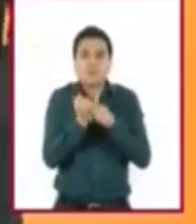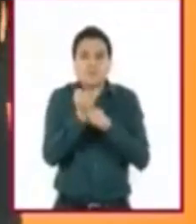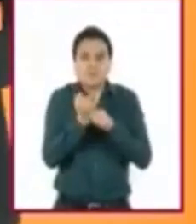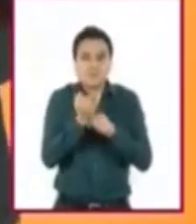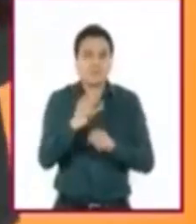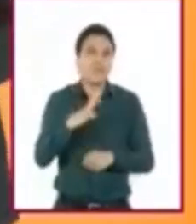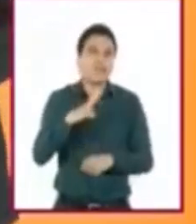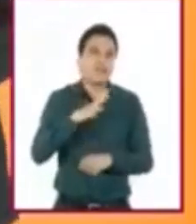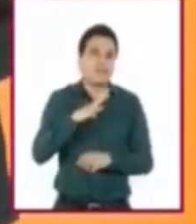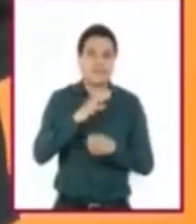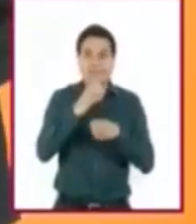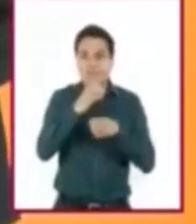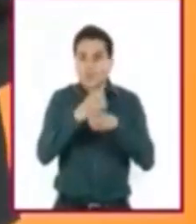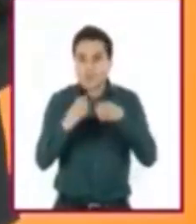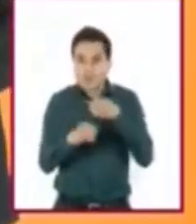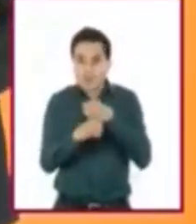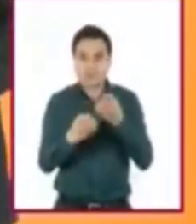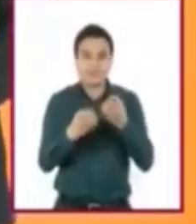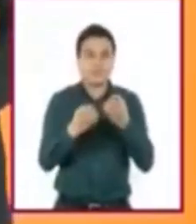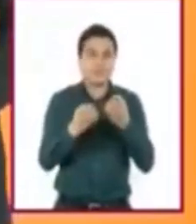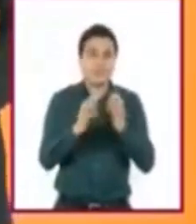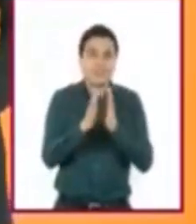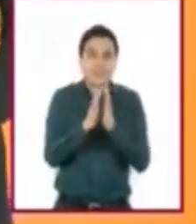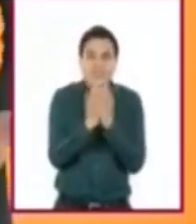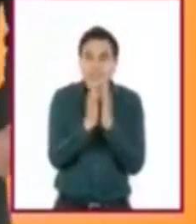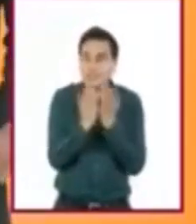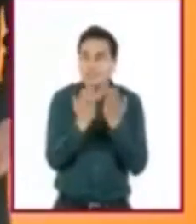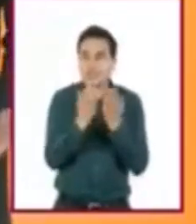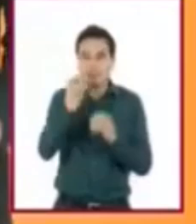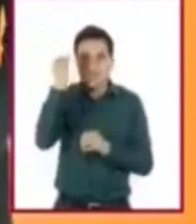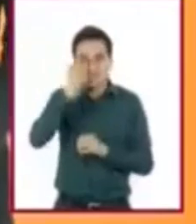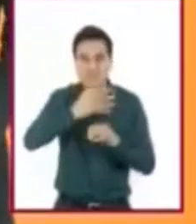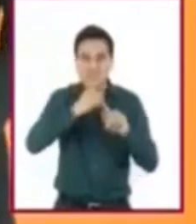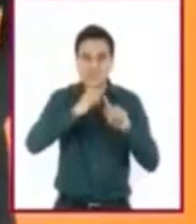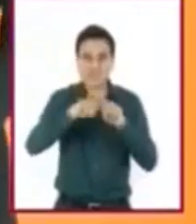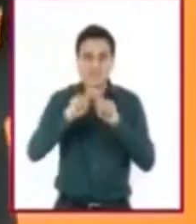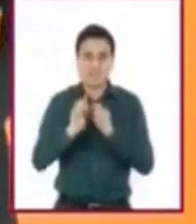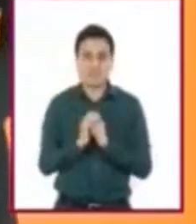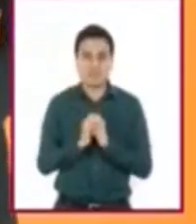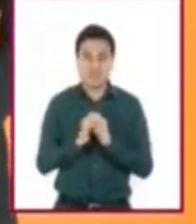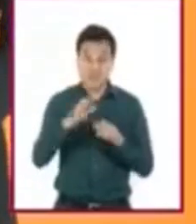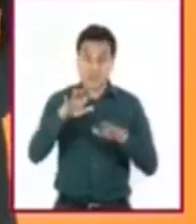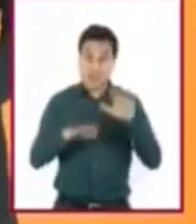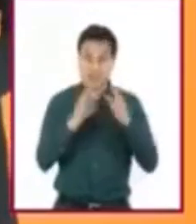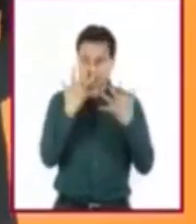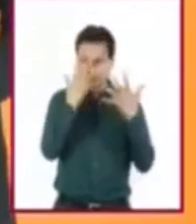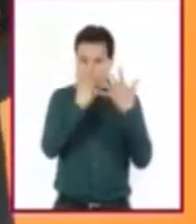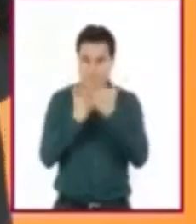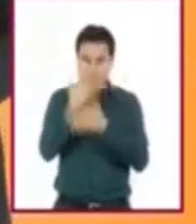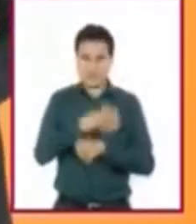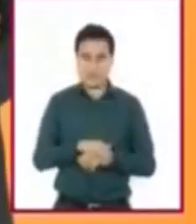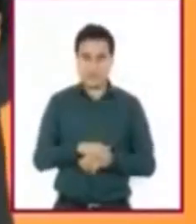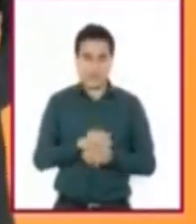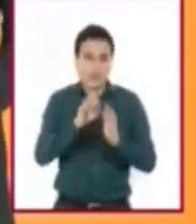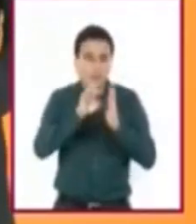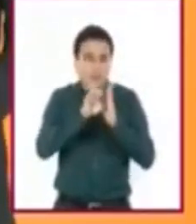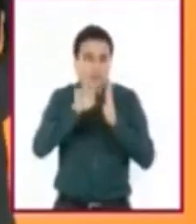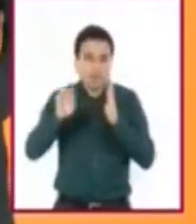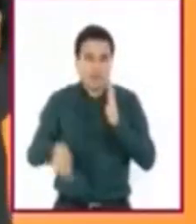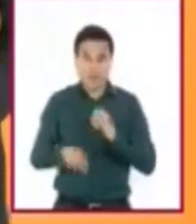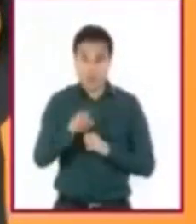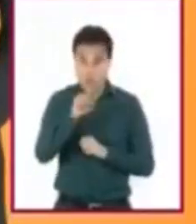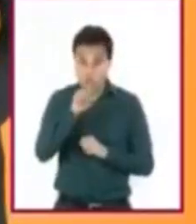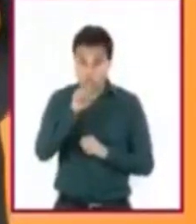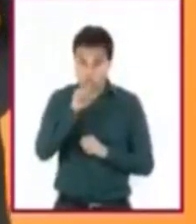y no siempre esas pistas son muy claras. Además, ¿quiénes de ustedes tienen una excelente memoria y recuerdan todo lo que hicieron el